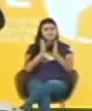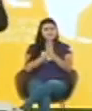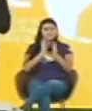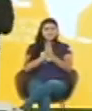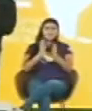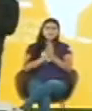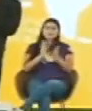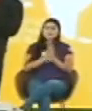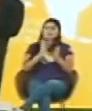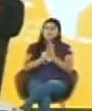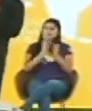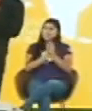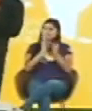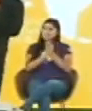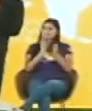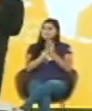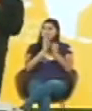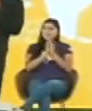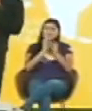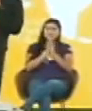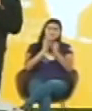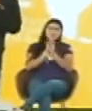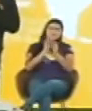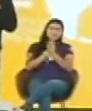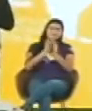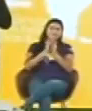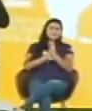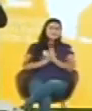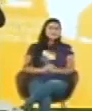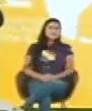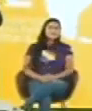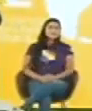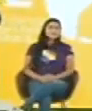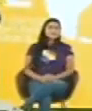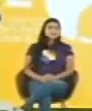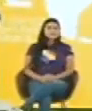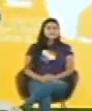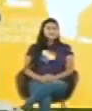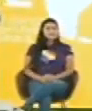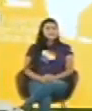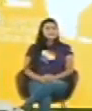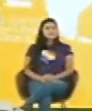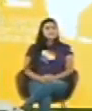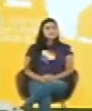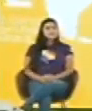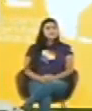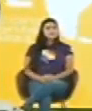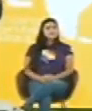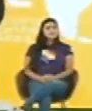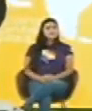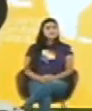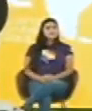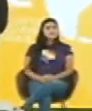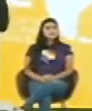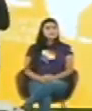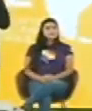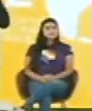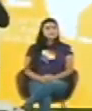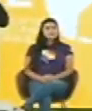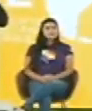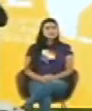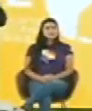del movimiento antiimperialista. Y aquí verlos en este espacio para